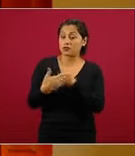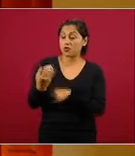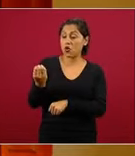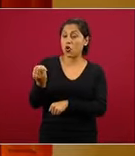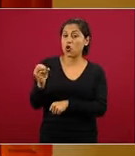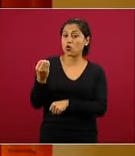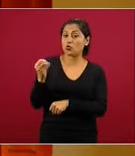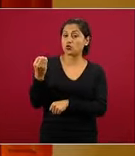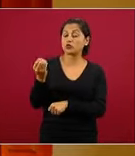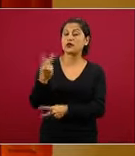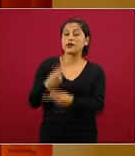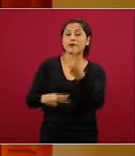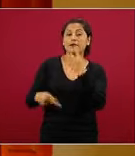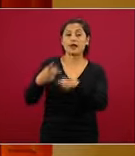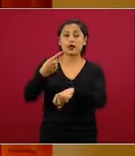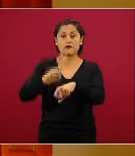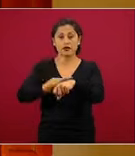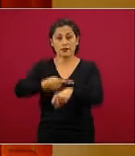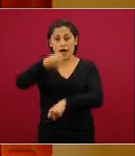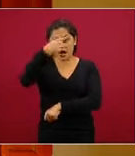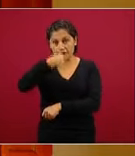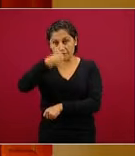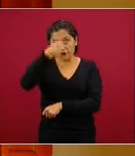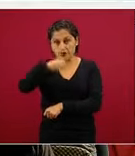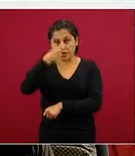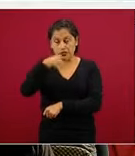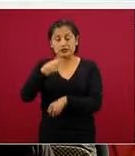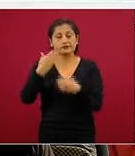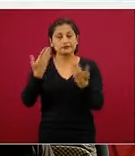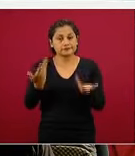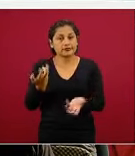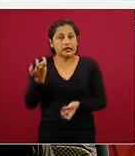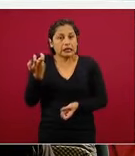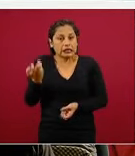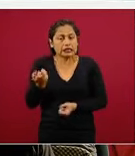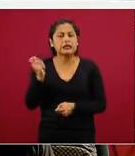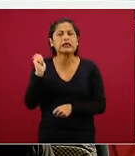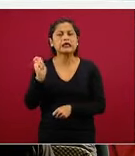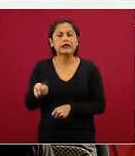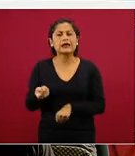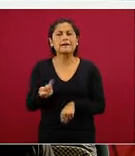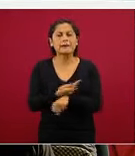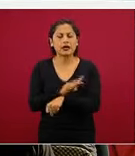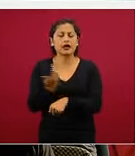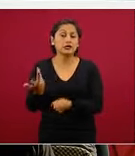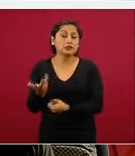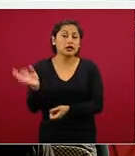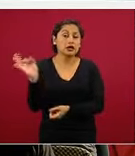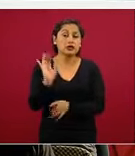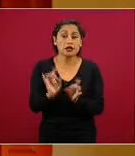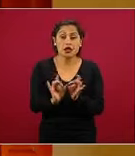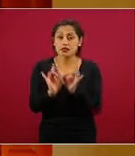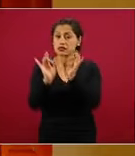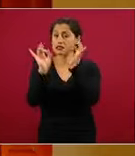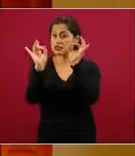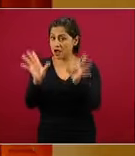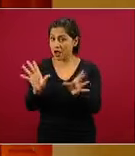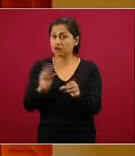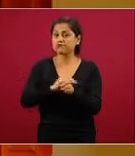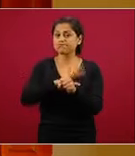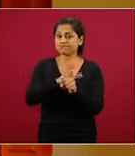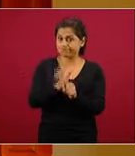temporada de influenza, y junto con la temporada de influenza puede ocurrir que COVID-19 también